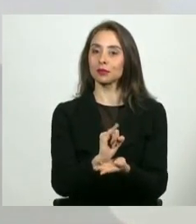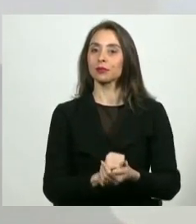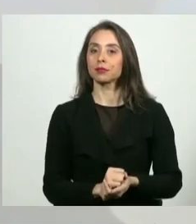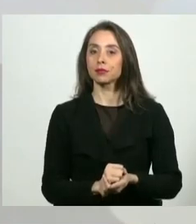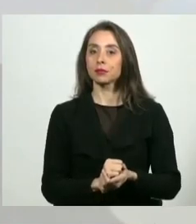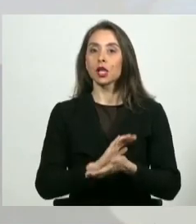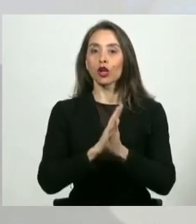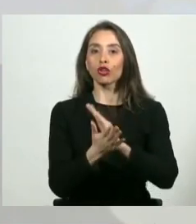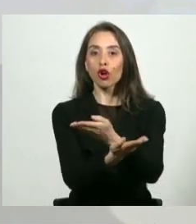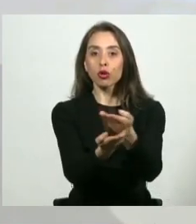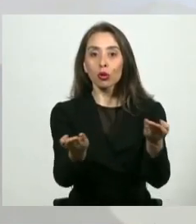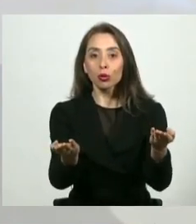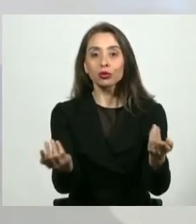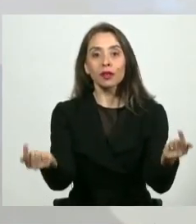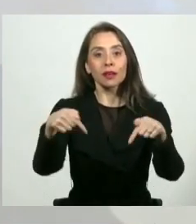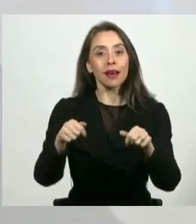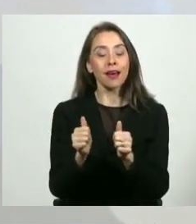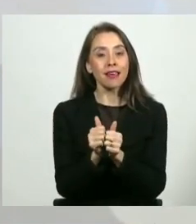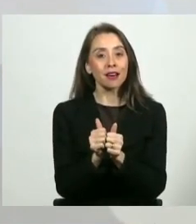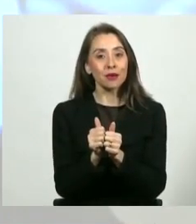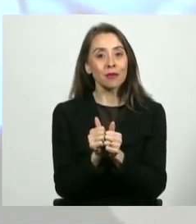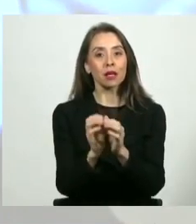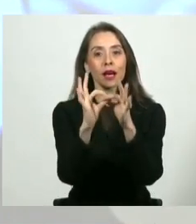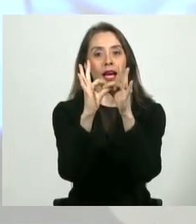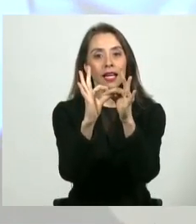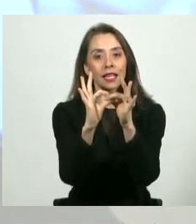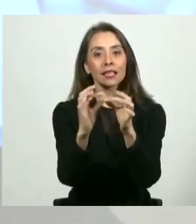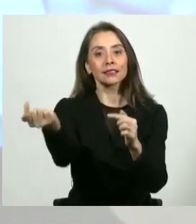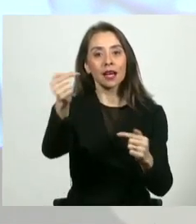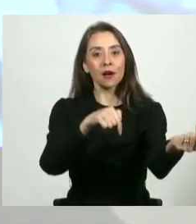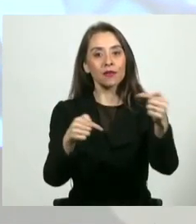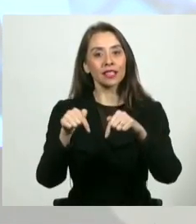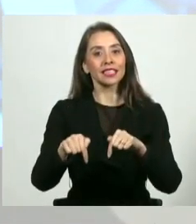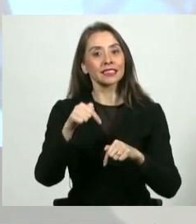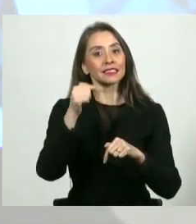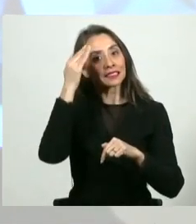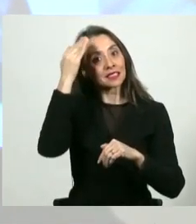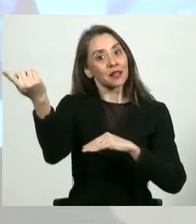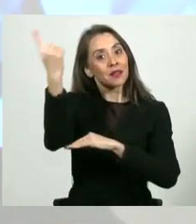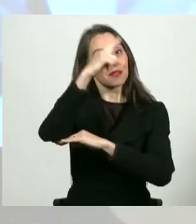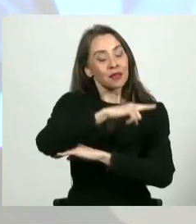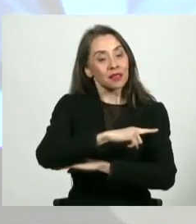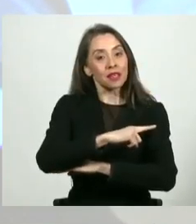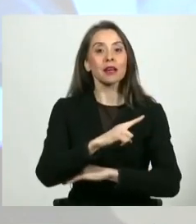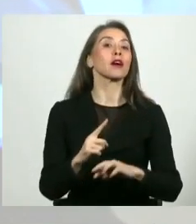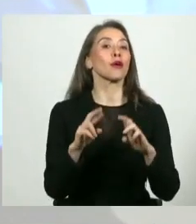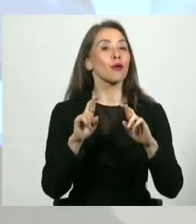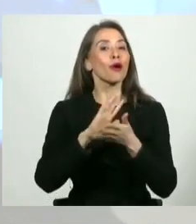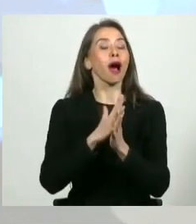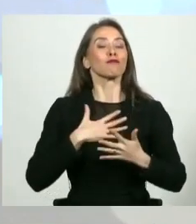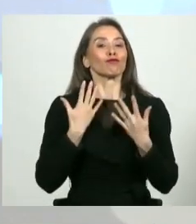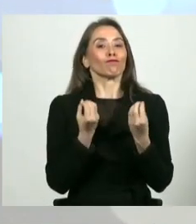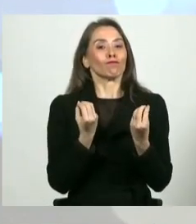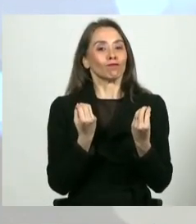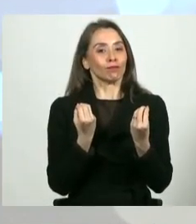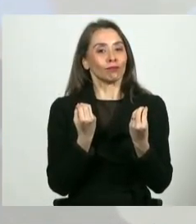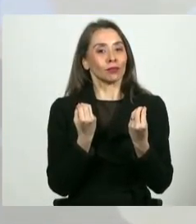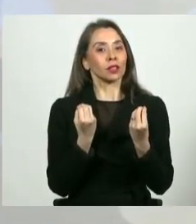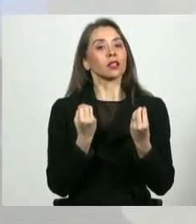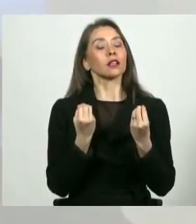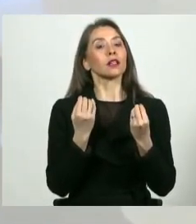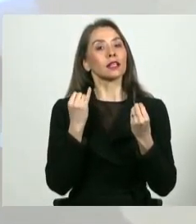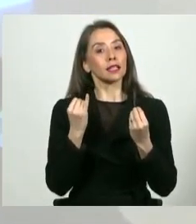Y para todos ustedes que hoy nos acompañan, agradezco su presencia en esta jornada, la que esperamos sea plenamente satisfactoria y a la